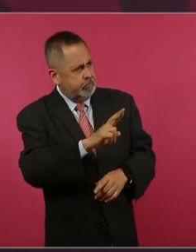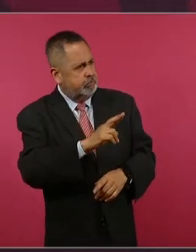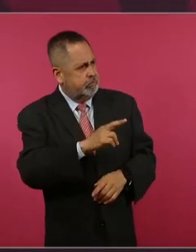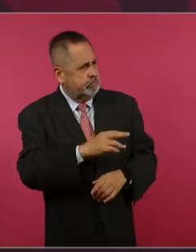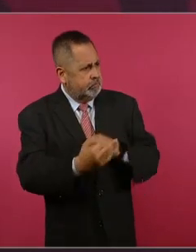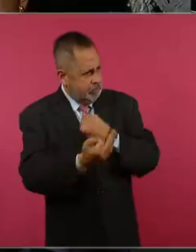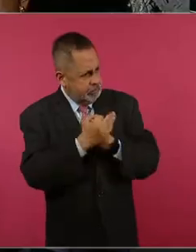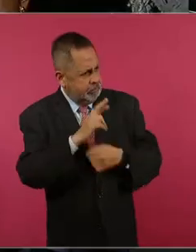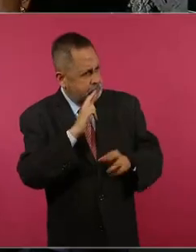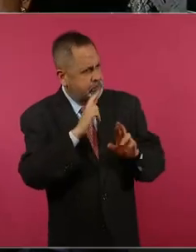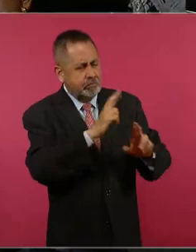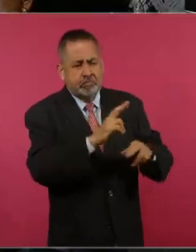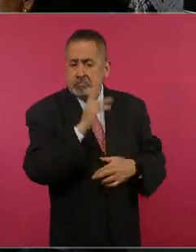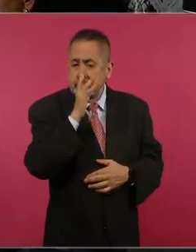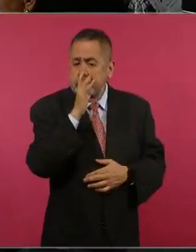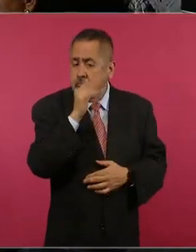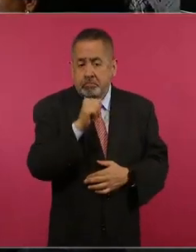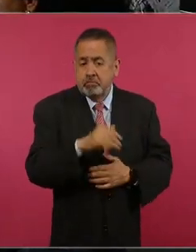de burla.